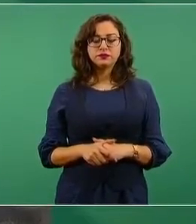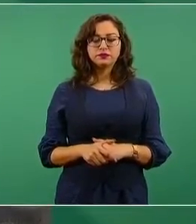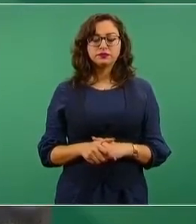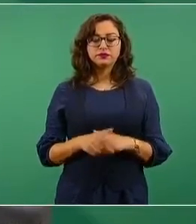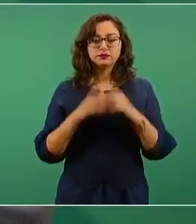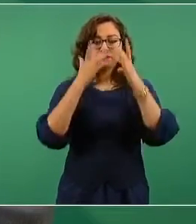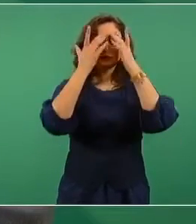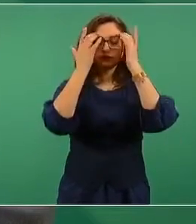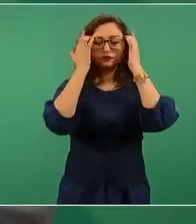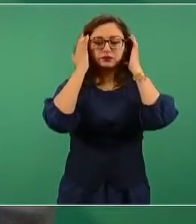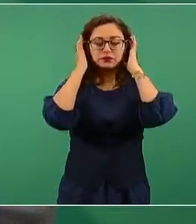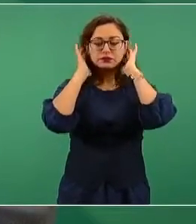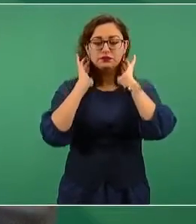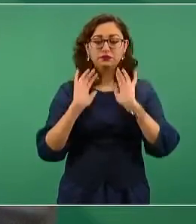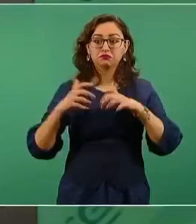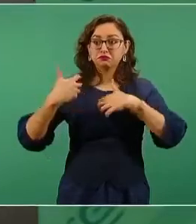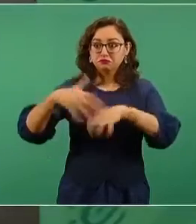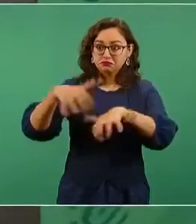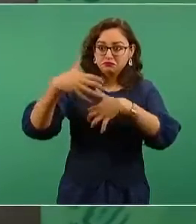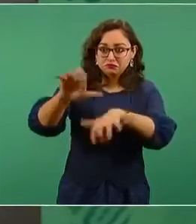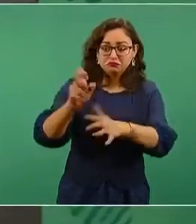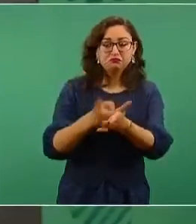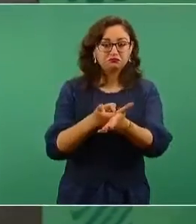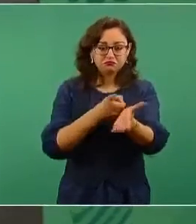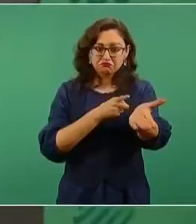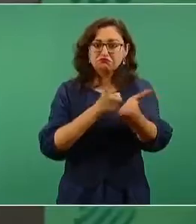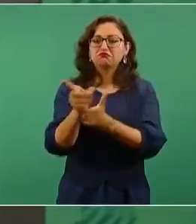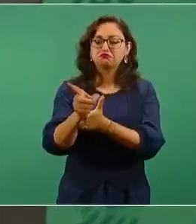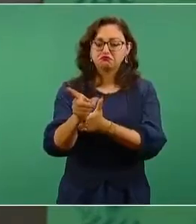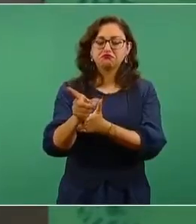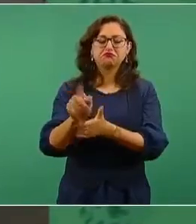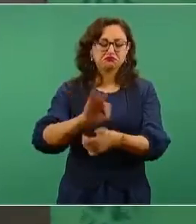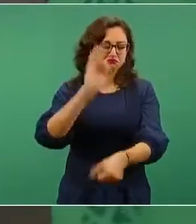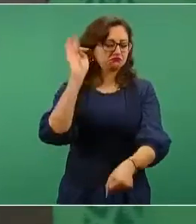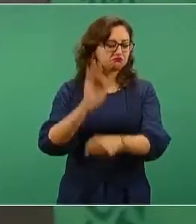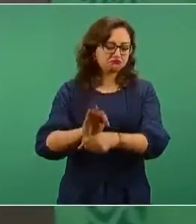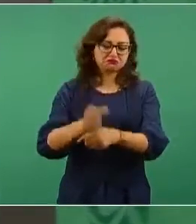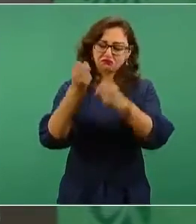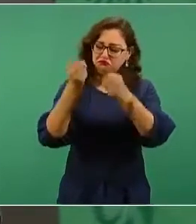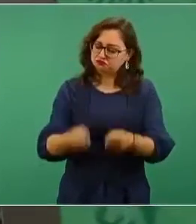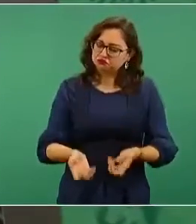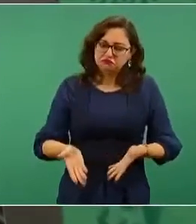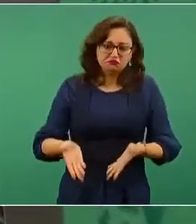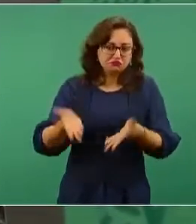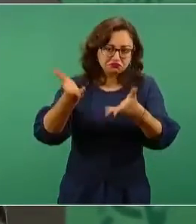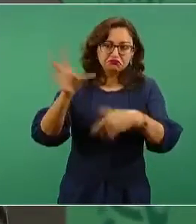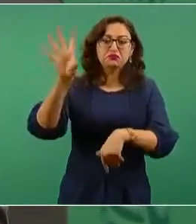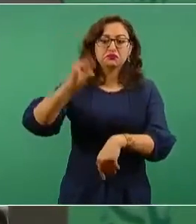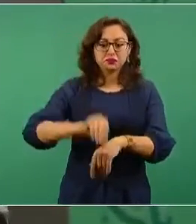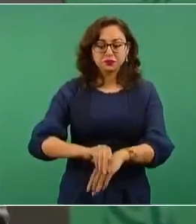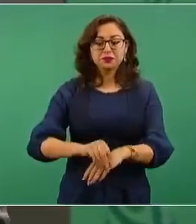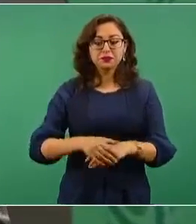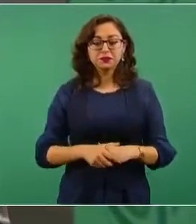los derechos de manifestación, de expresión.